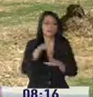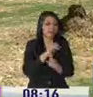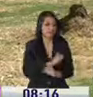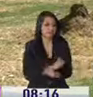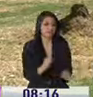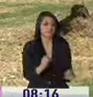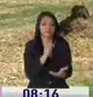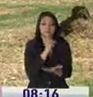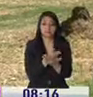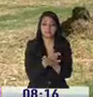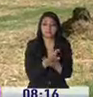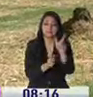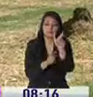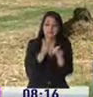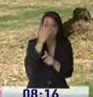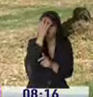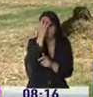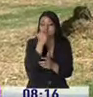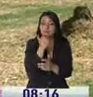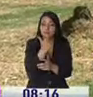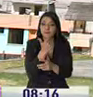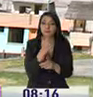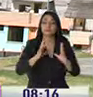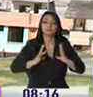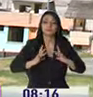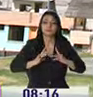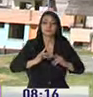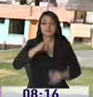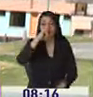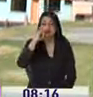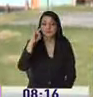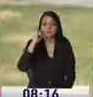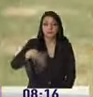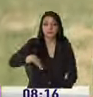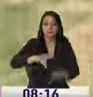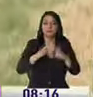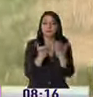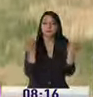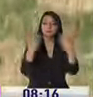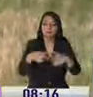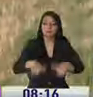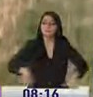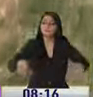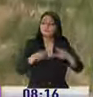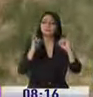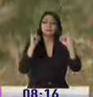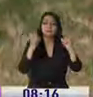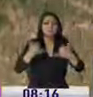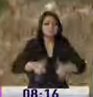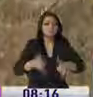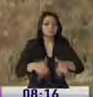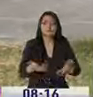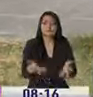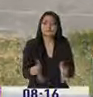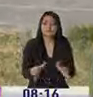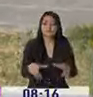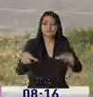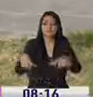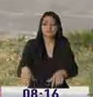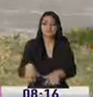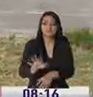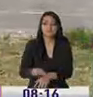La preocupación de los vecinos es que en estas vacaciones los pequeños del barrio no tendrán un lugar para divertirse. De igual forma, las canchas de básquet y